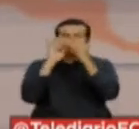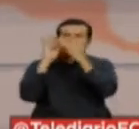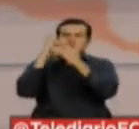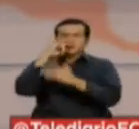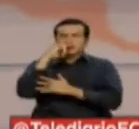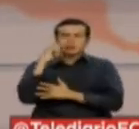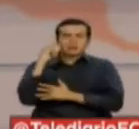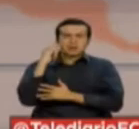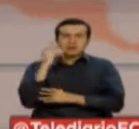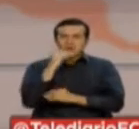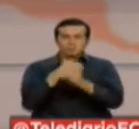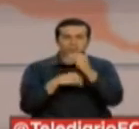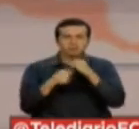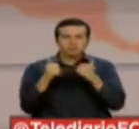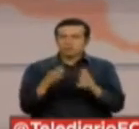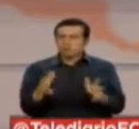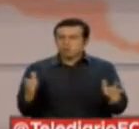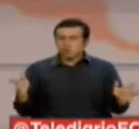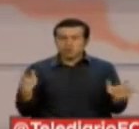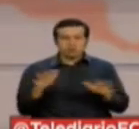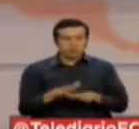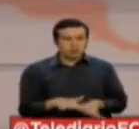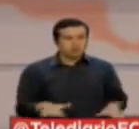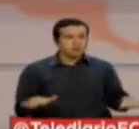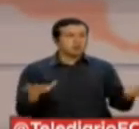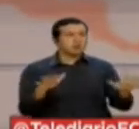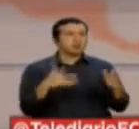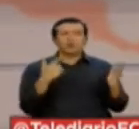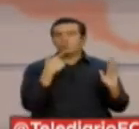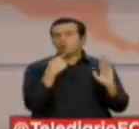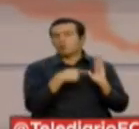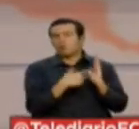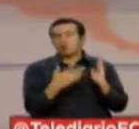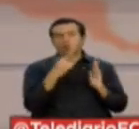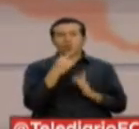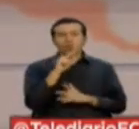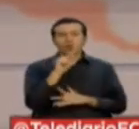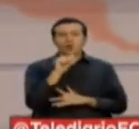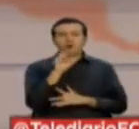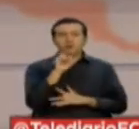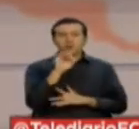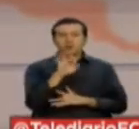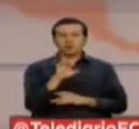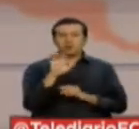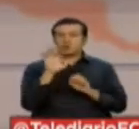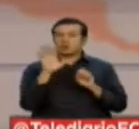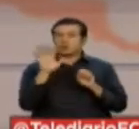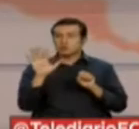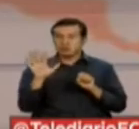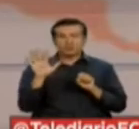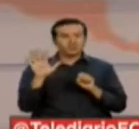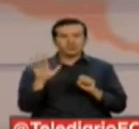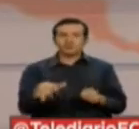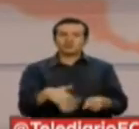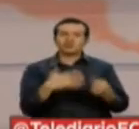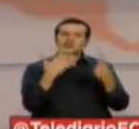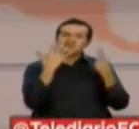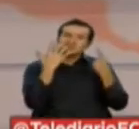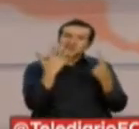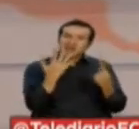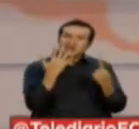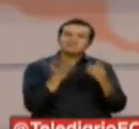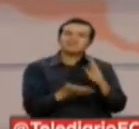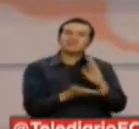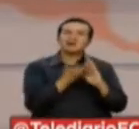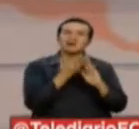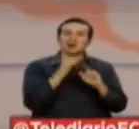niño con desnutrición. Entonces hay territorios en los que, por ejemplo, en Guamote ya no son 5, son 6 de cada 10. Y en algunos pueden